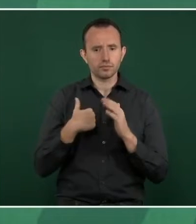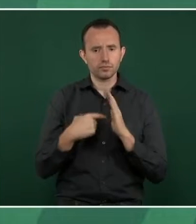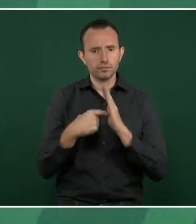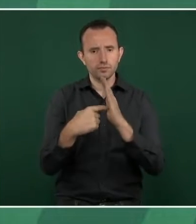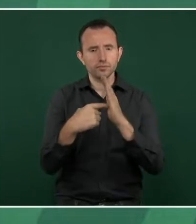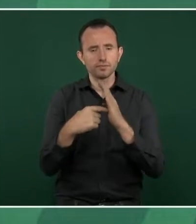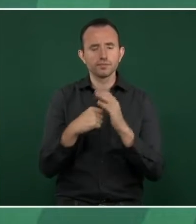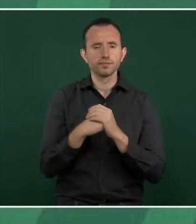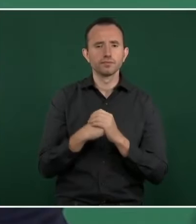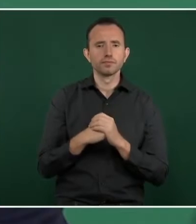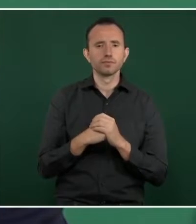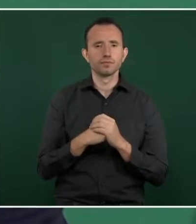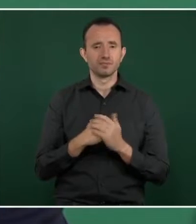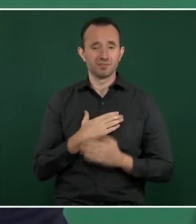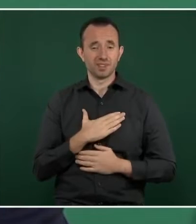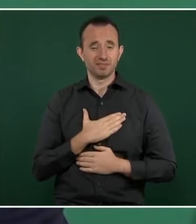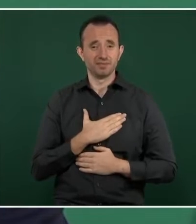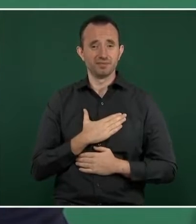mi